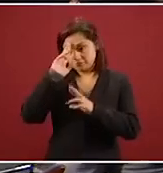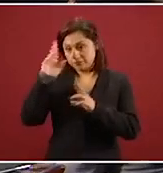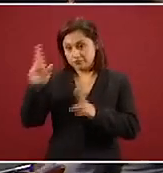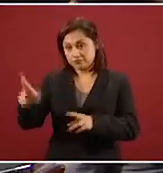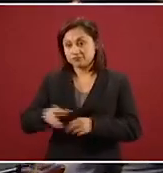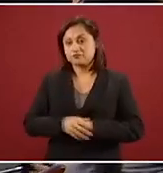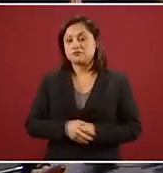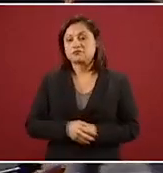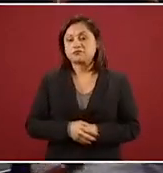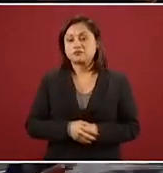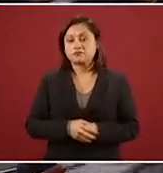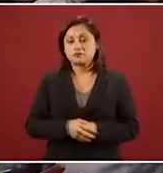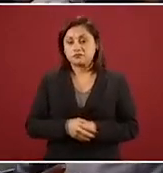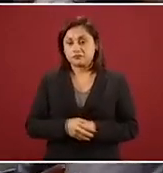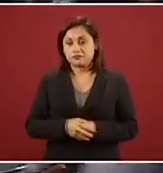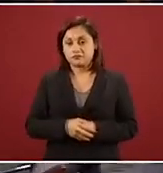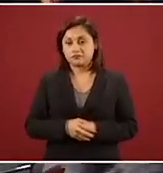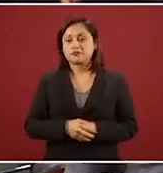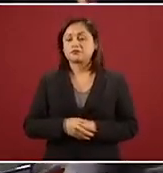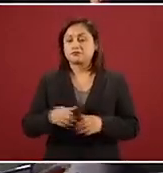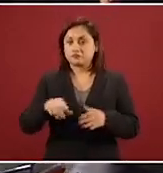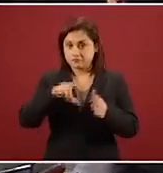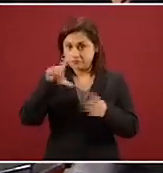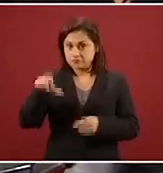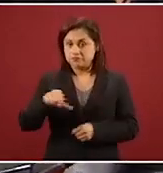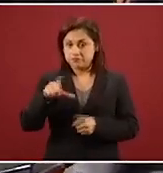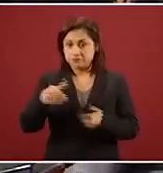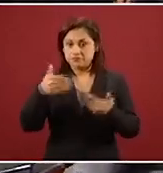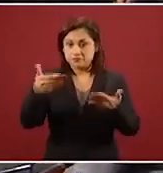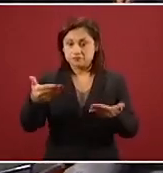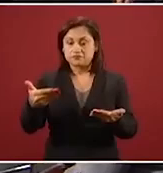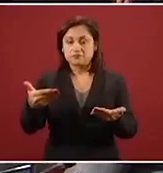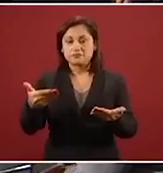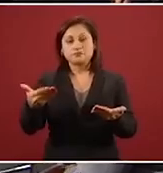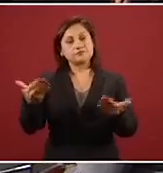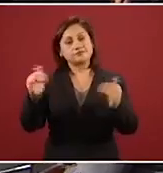Bueno, adelante. Más adelante. Bueno, que la pasen bien.